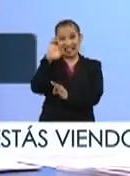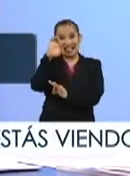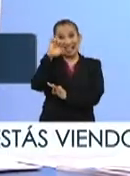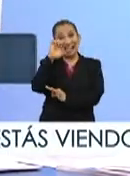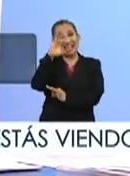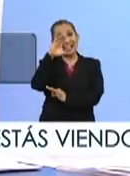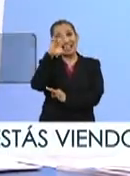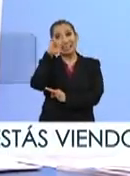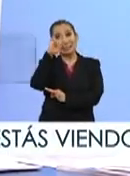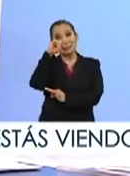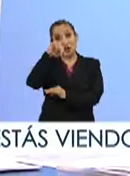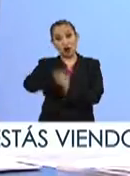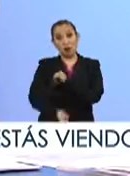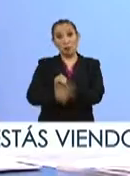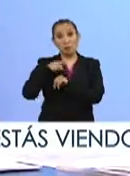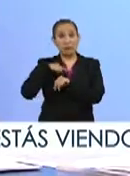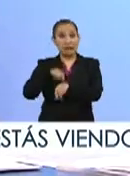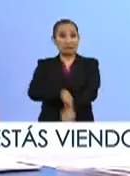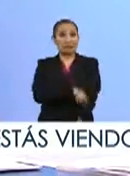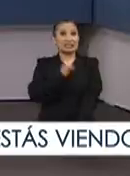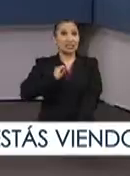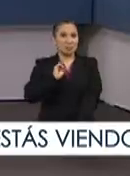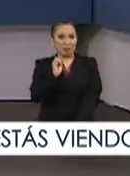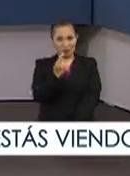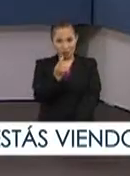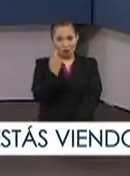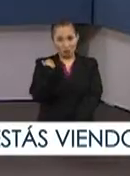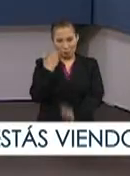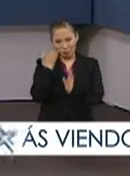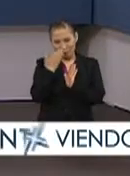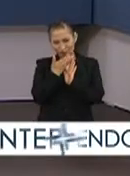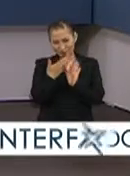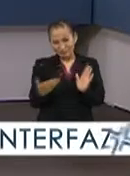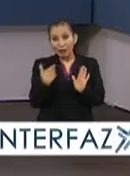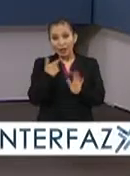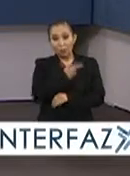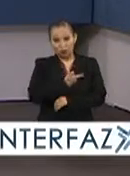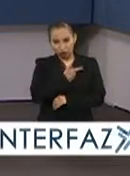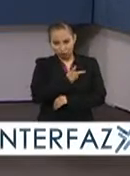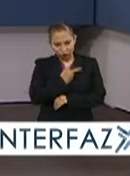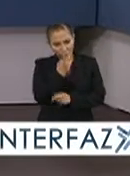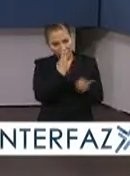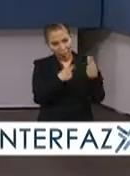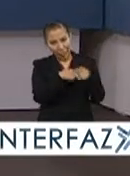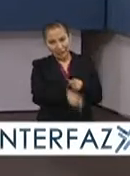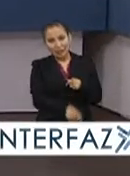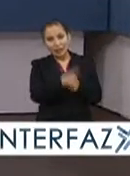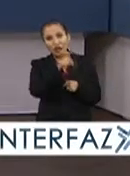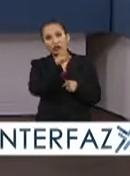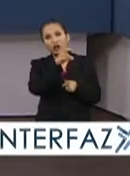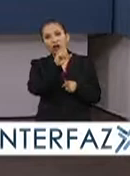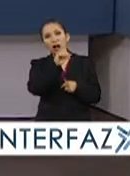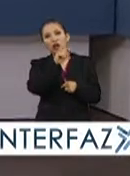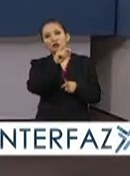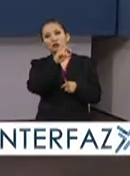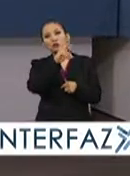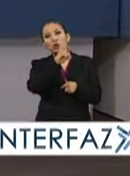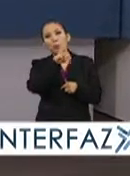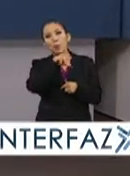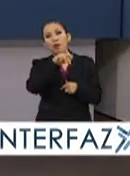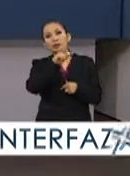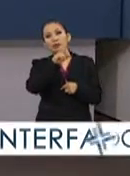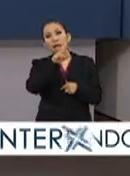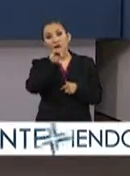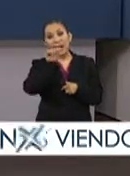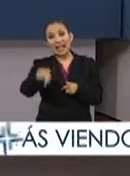el día de hoy, el más largo del siglo XXI, tenemos el placer, el honor que nos acompañe en el estudio el doctor Arturo Montero. Él